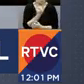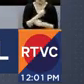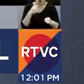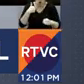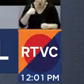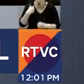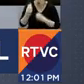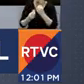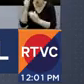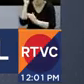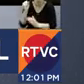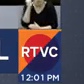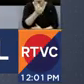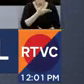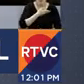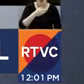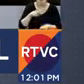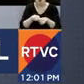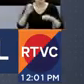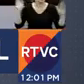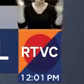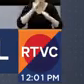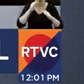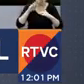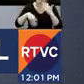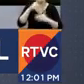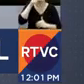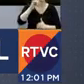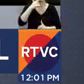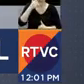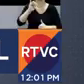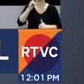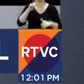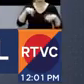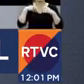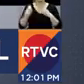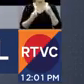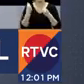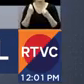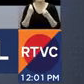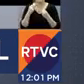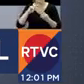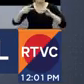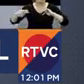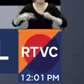su familia, pero luego, 24 horas después, aceptó estos delitos.